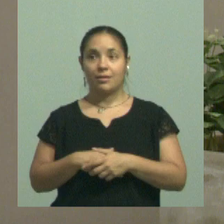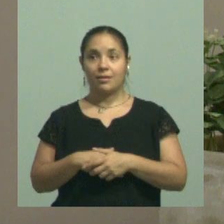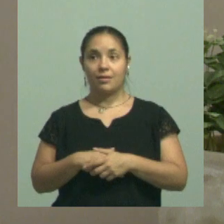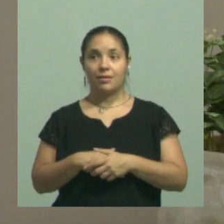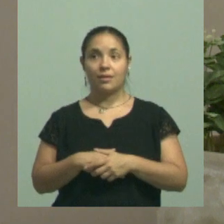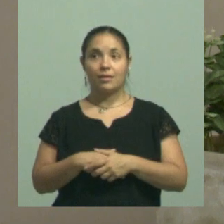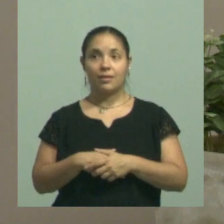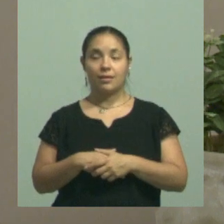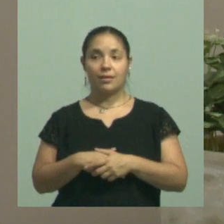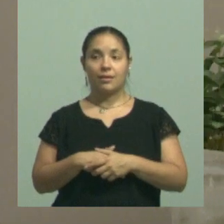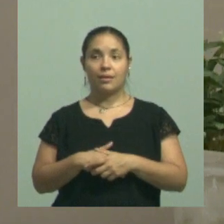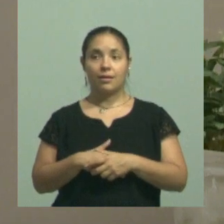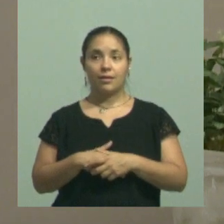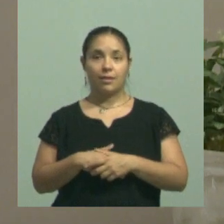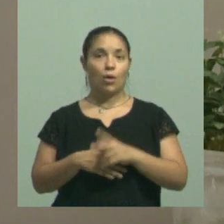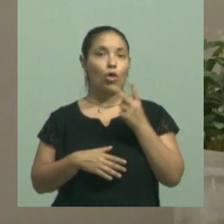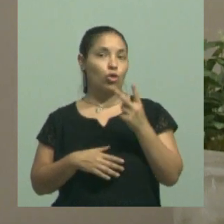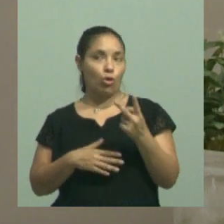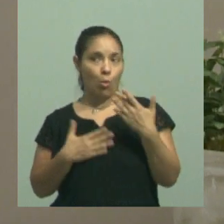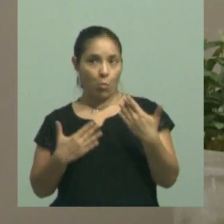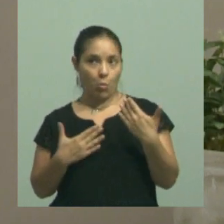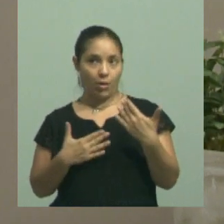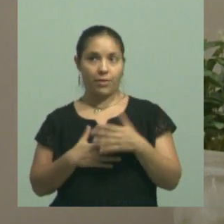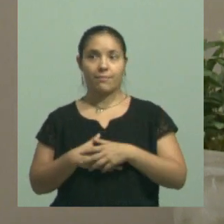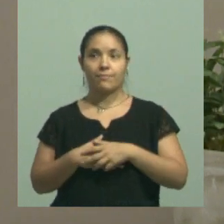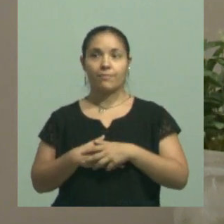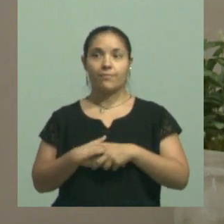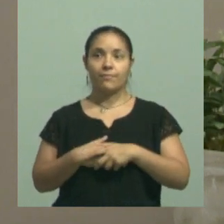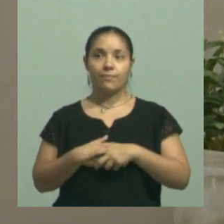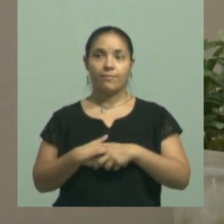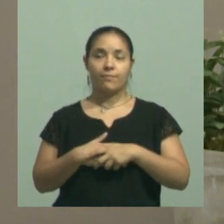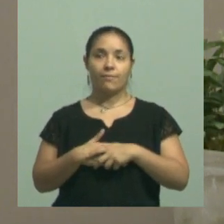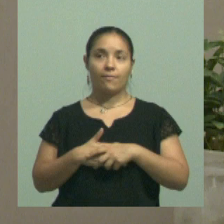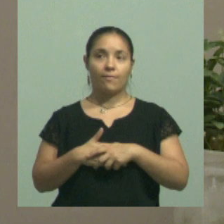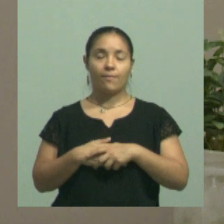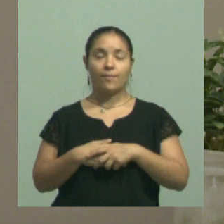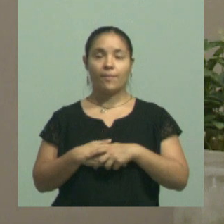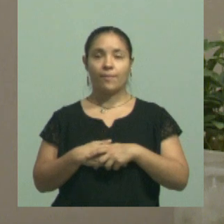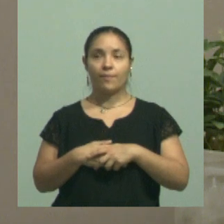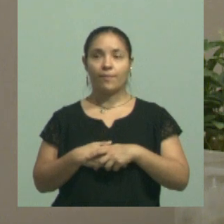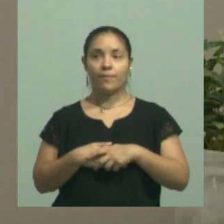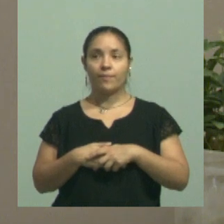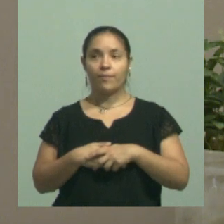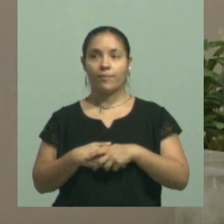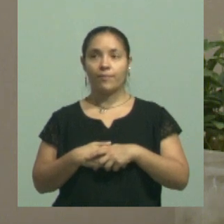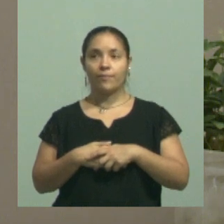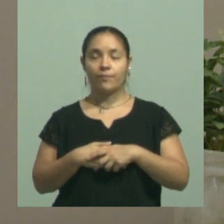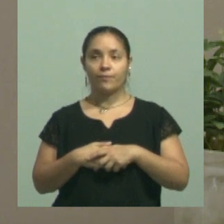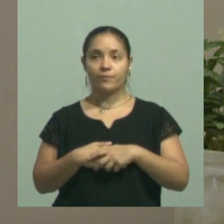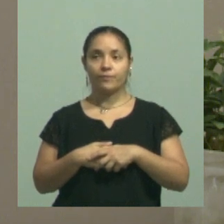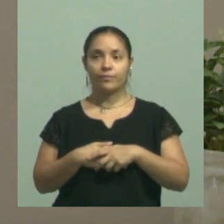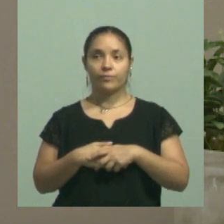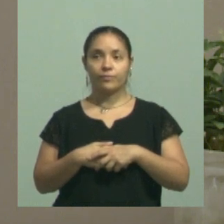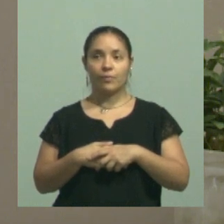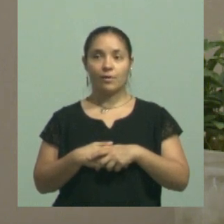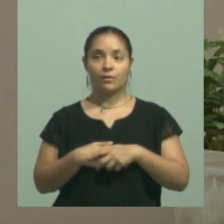Sí. Ahí tenemos dos opciones. Una muy sencilla, que si no te animas a la otra, que te voy a mostrar enseguida, lo único que haces es levantar tus brazos